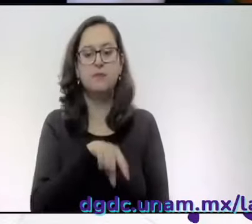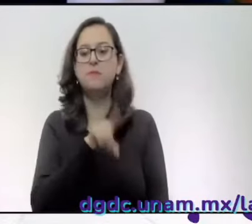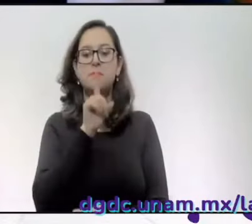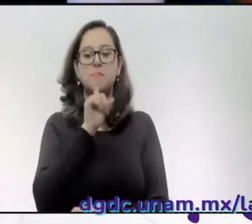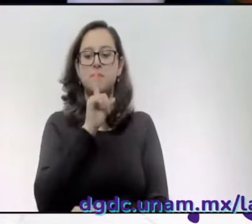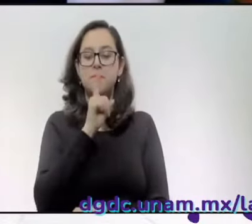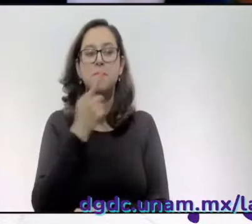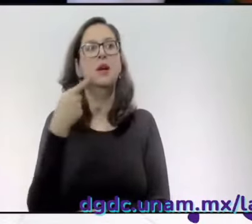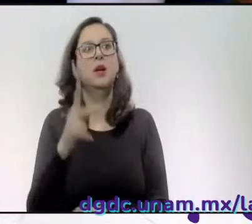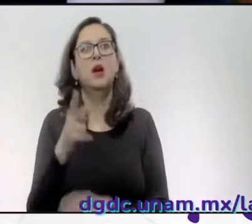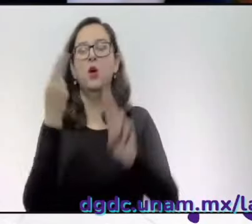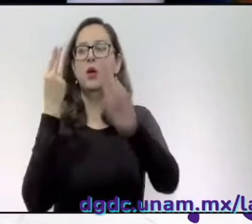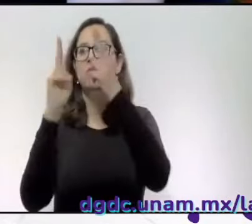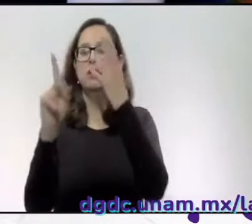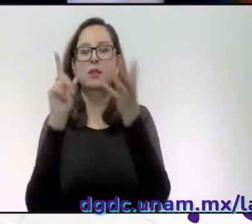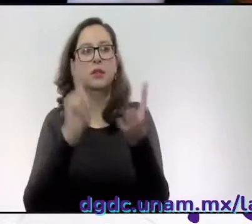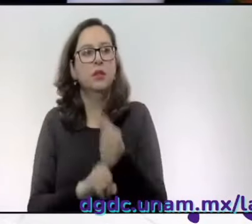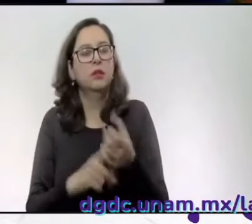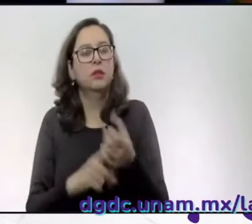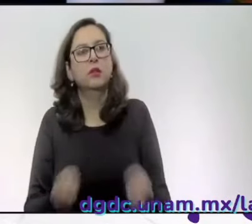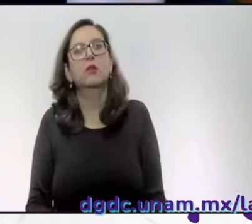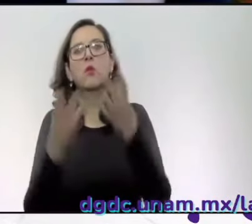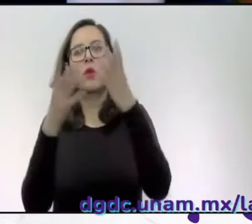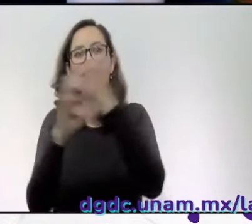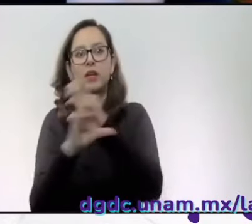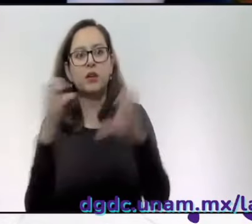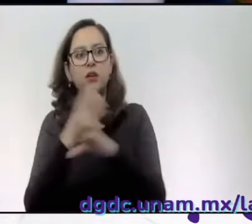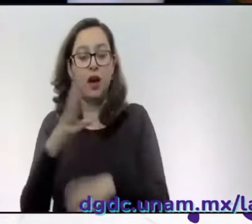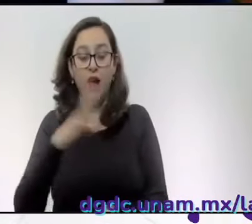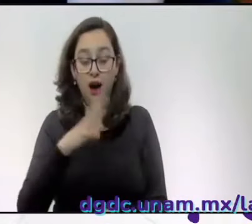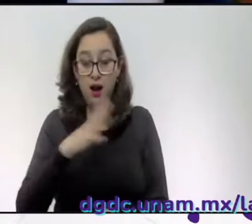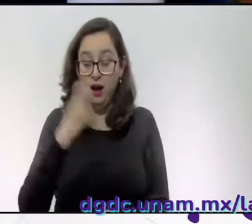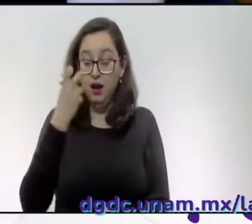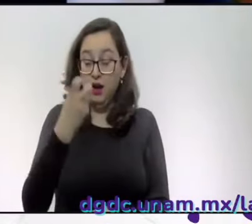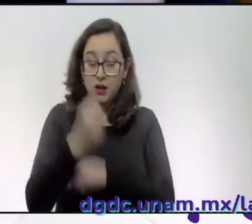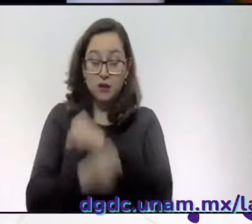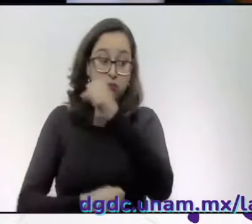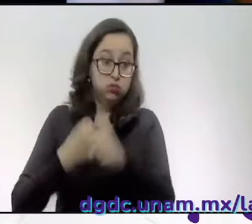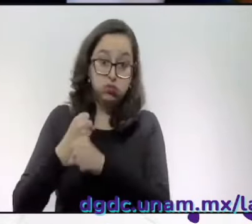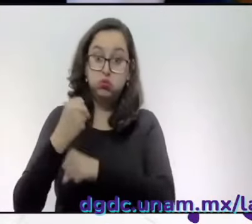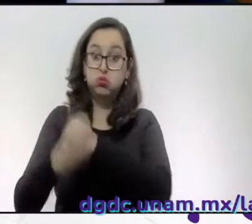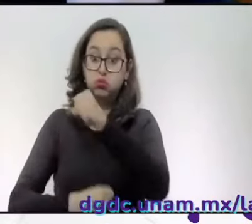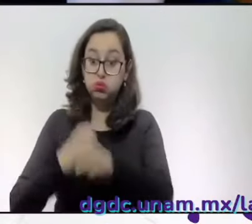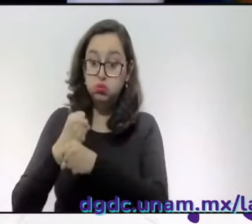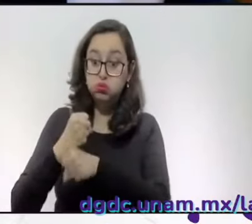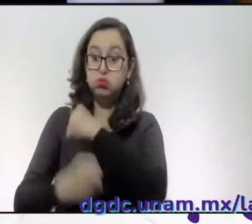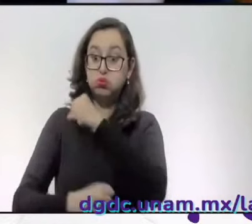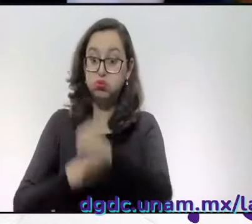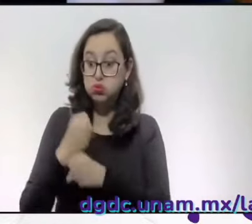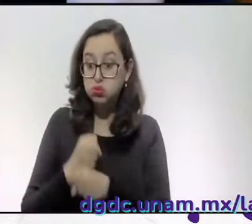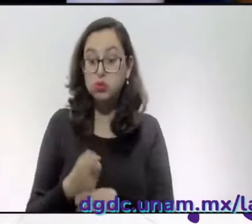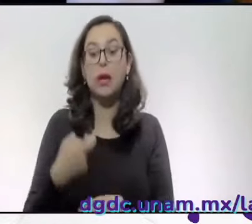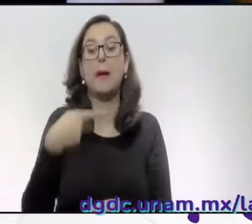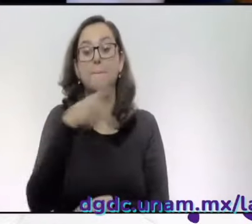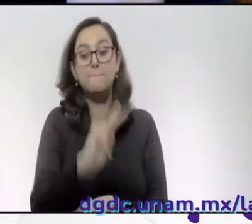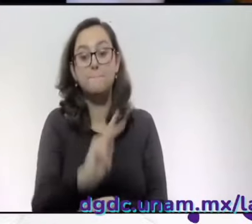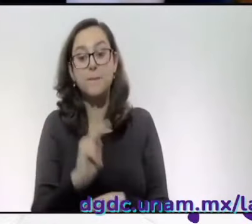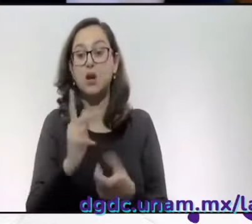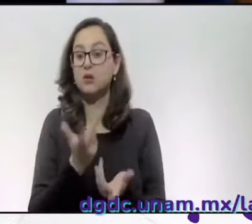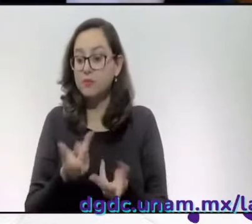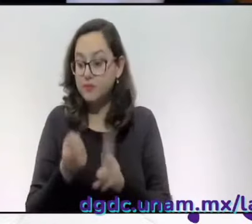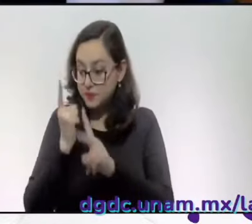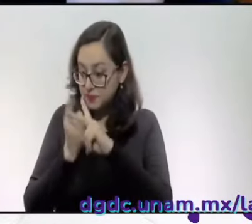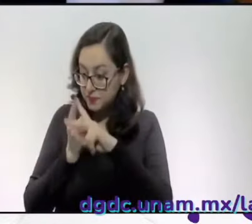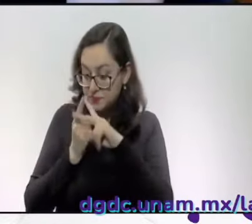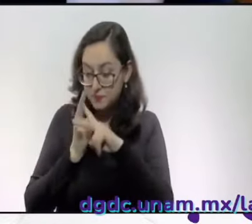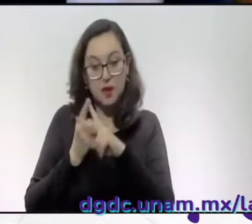materia hay en el universo con mucha precisión. Eso es lo que nos ha costado décadas. Una vez que tienes eso medido, el cálculo con la teoría de Einstein es un cálculo